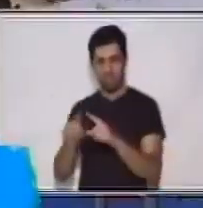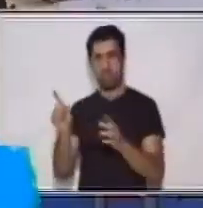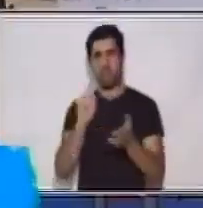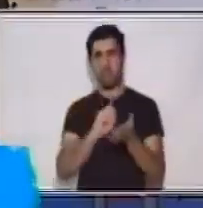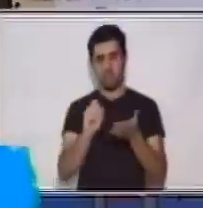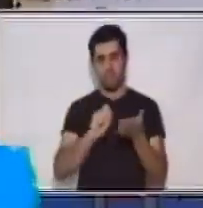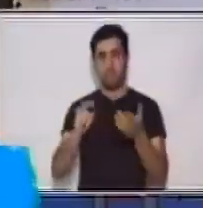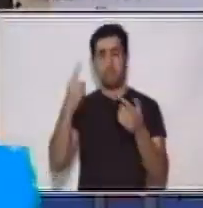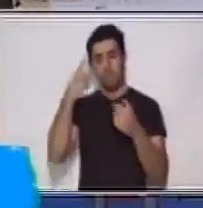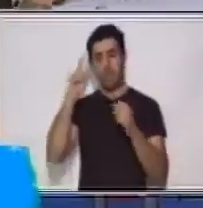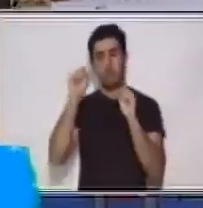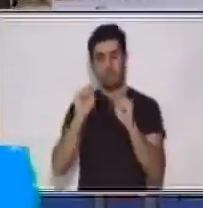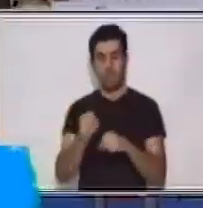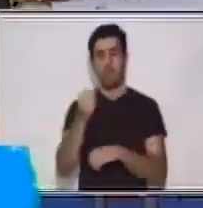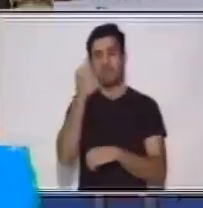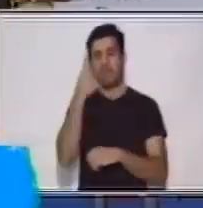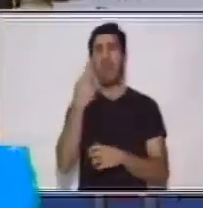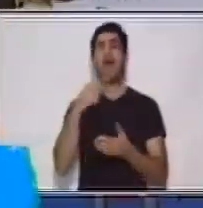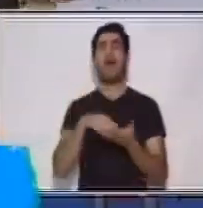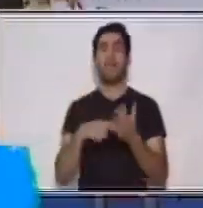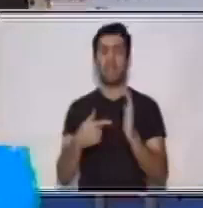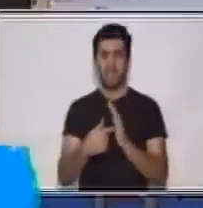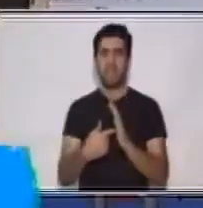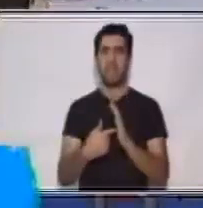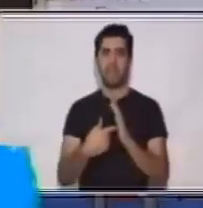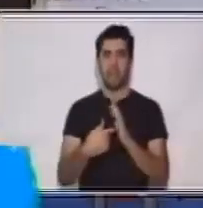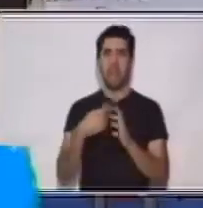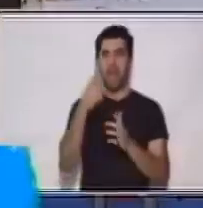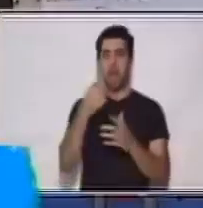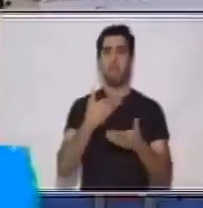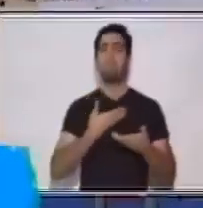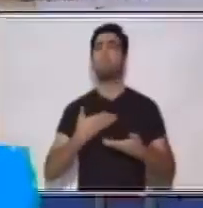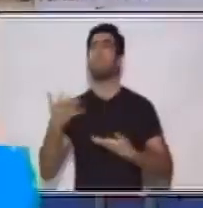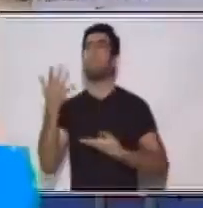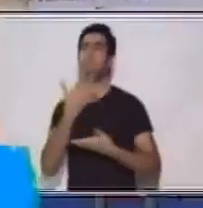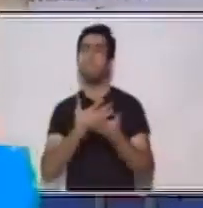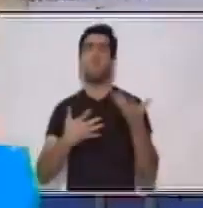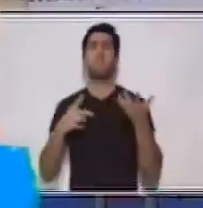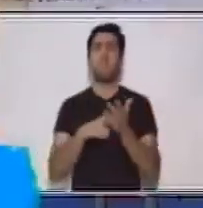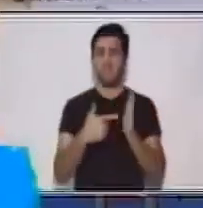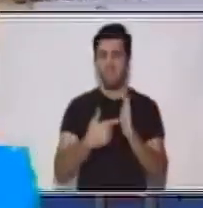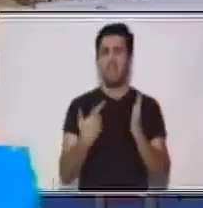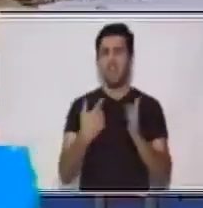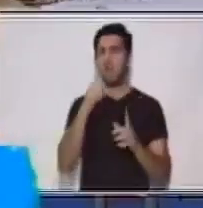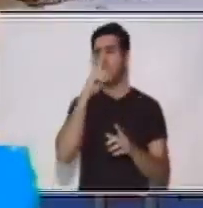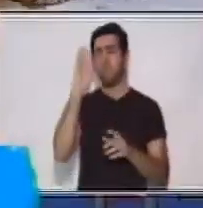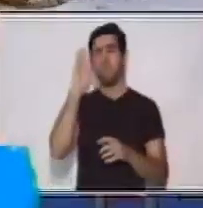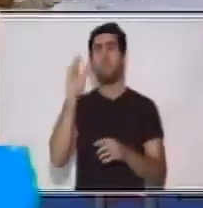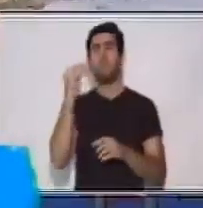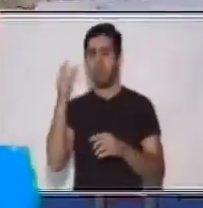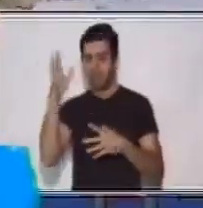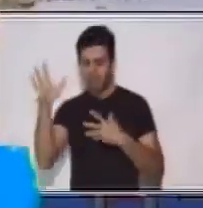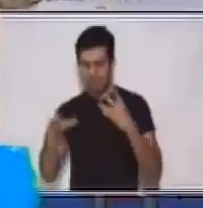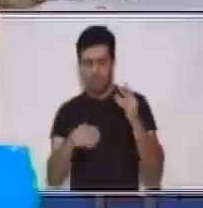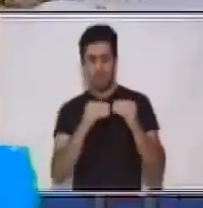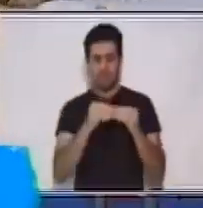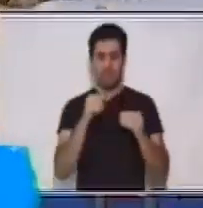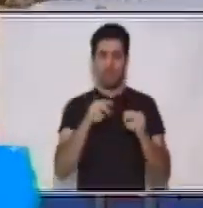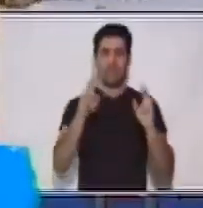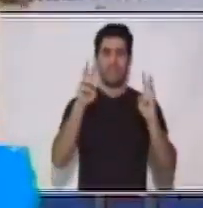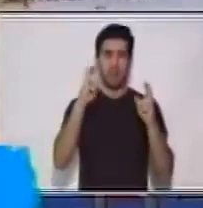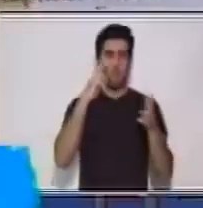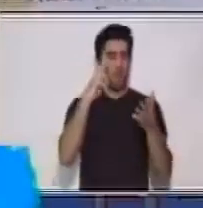puedas comprender a qué se le llama poesía y por qué el poema es parte de este género.